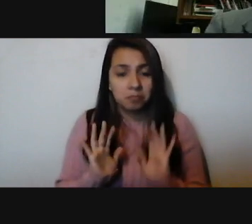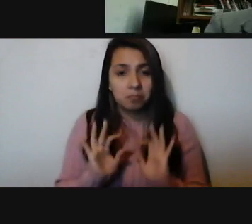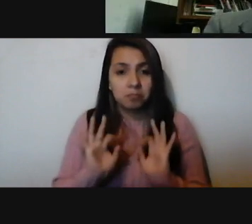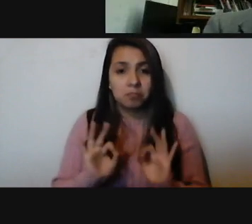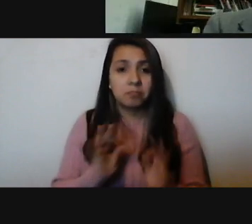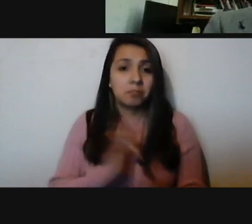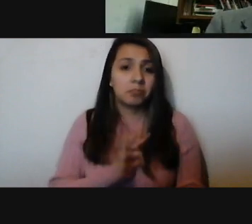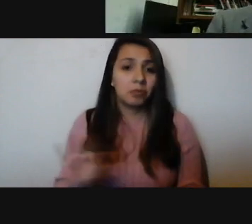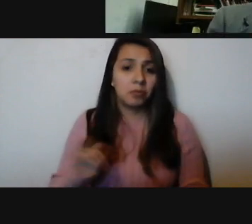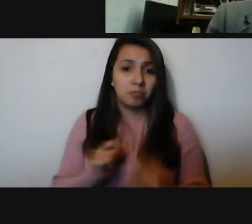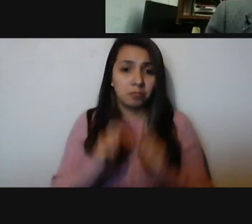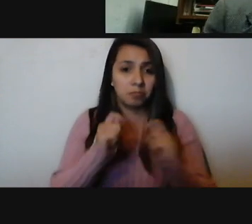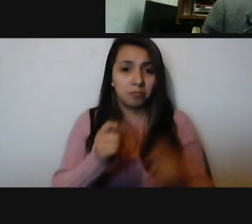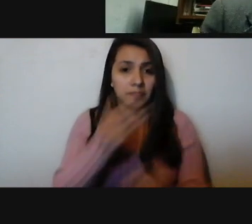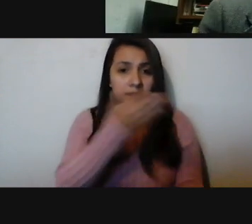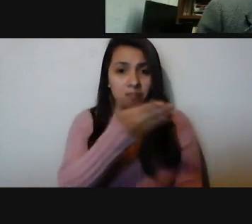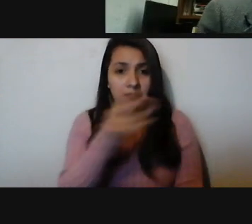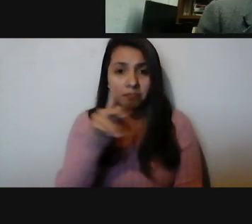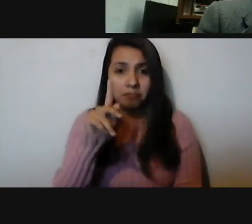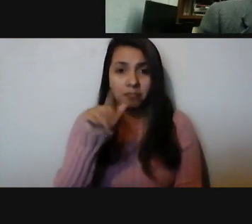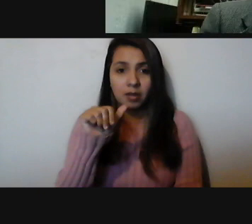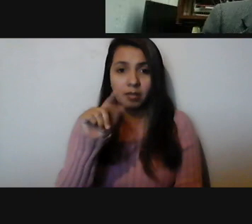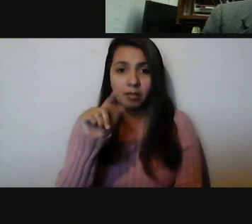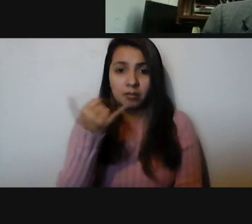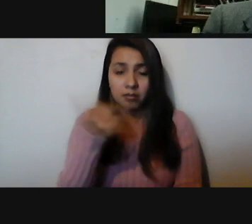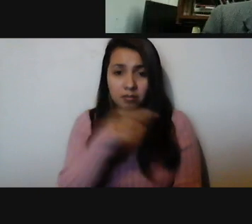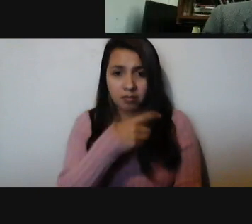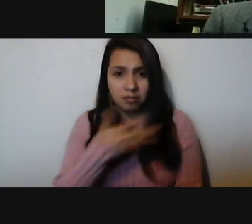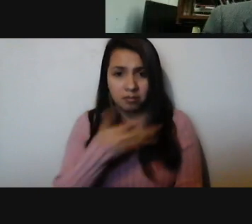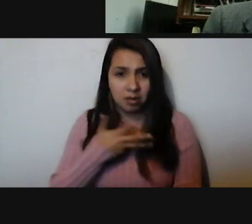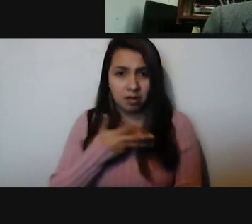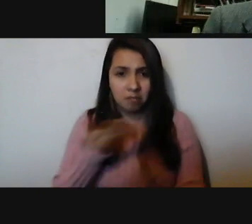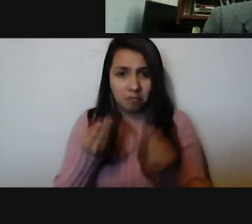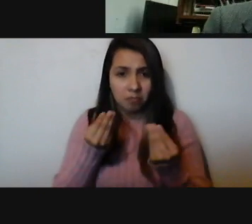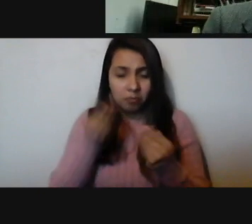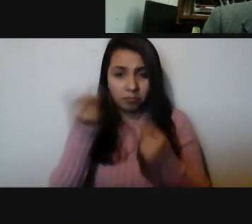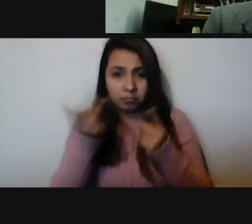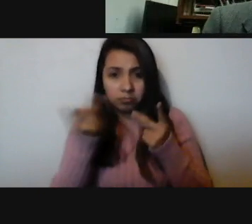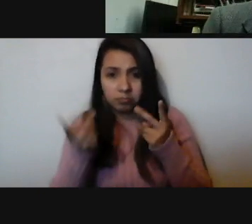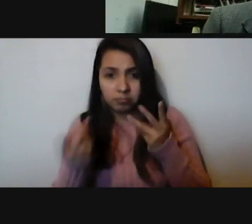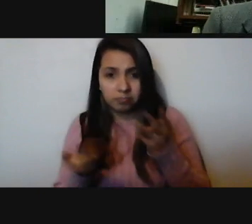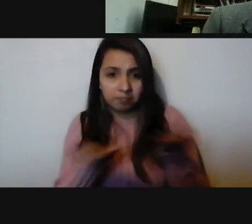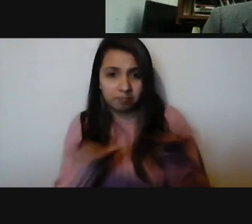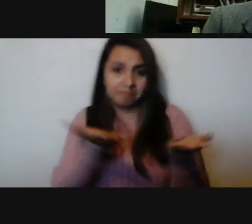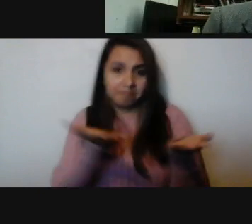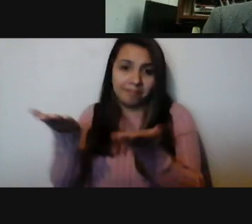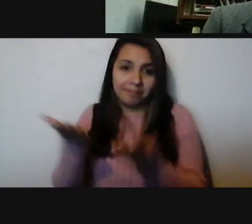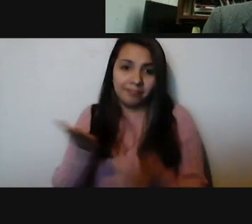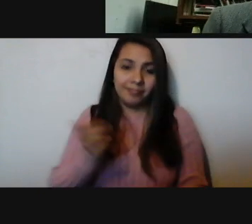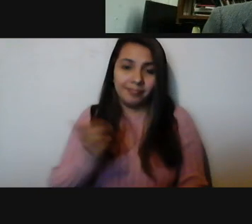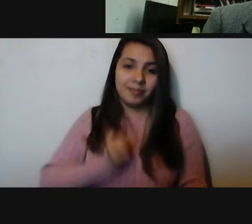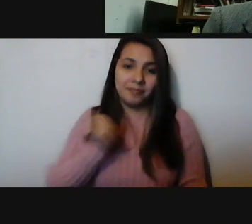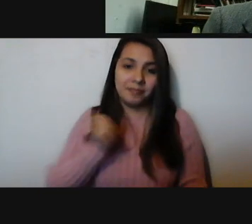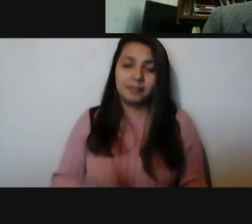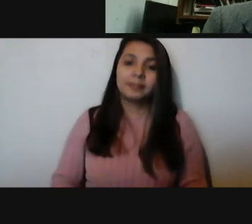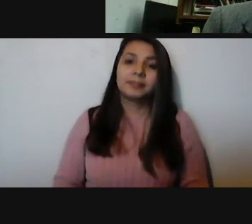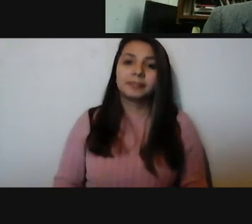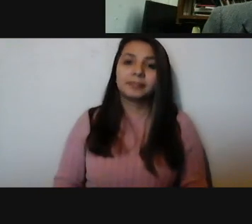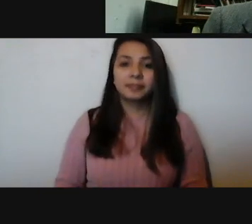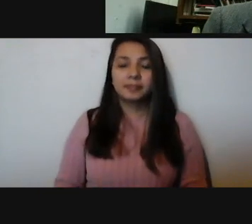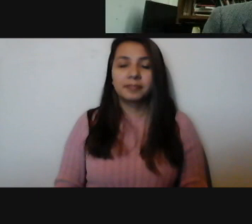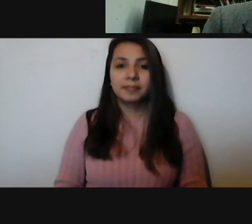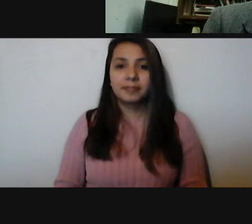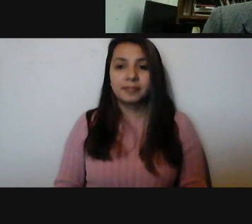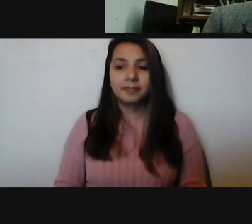No hay otra pregunta en este momento, entonces podemos darle la palabra a Patty. Dijiste que tenías